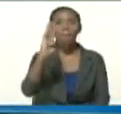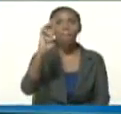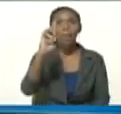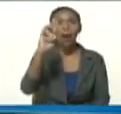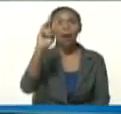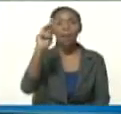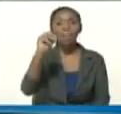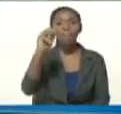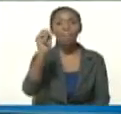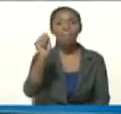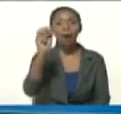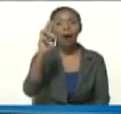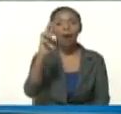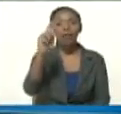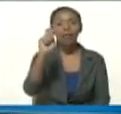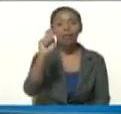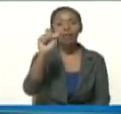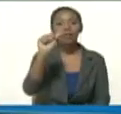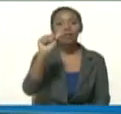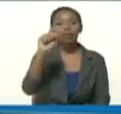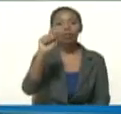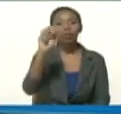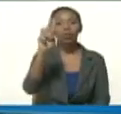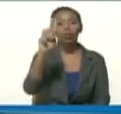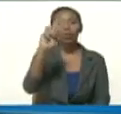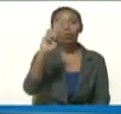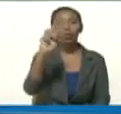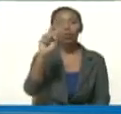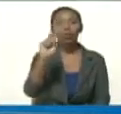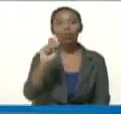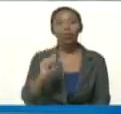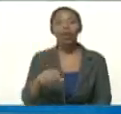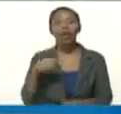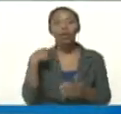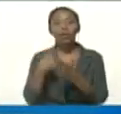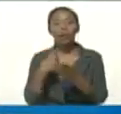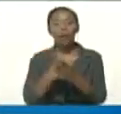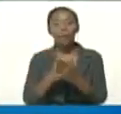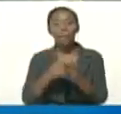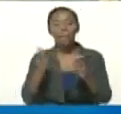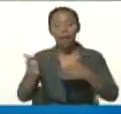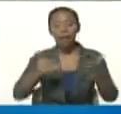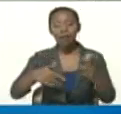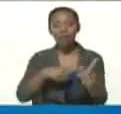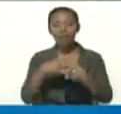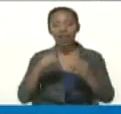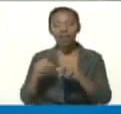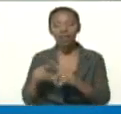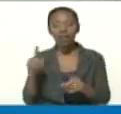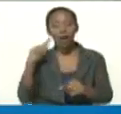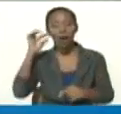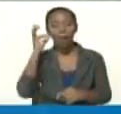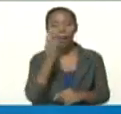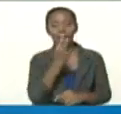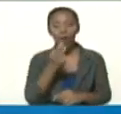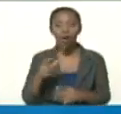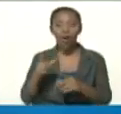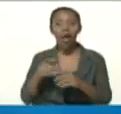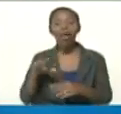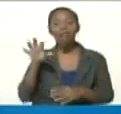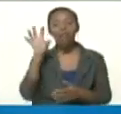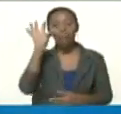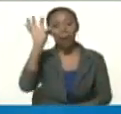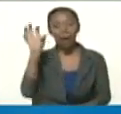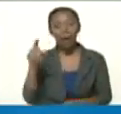1.000 petro para prepago de pasajes y paquetes a diferentes operadoras del país. Invertir